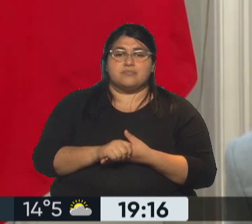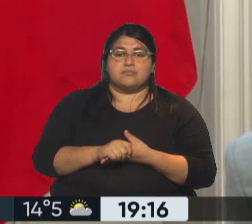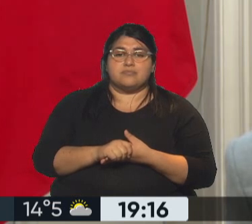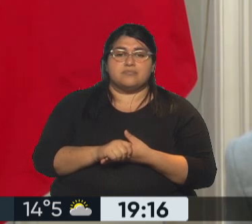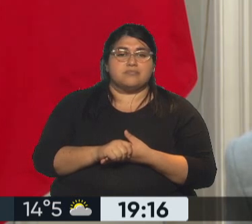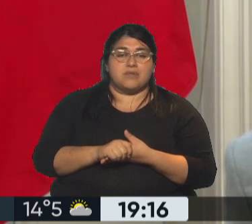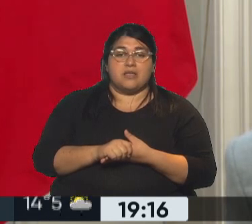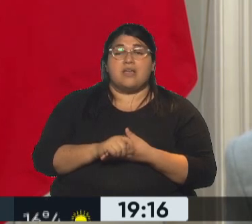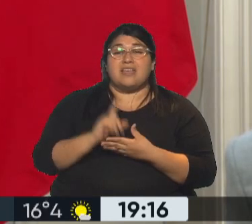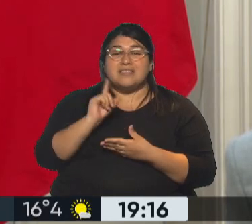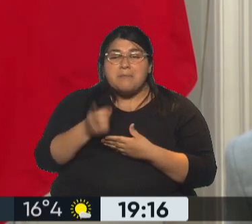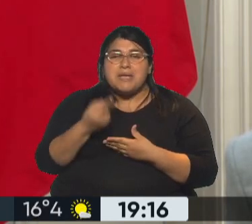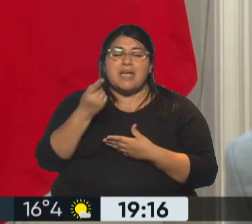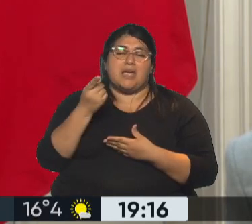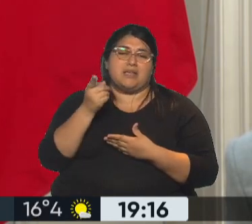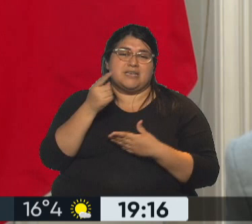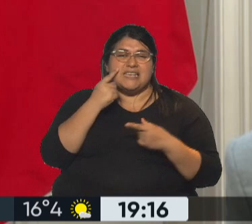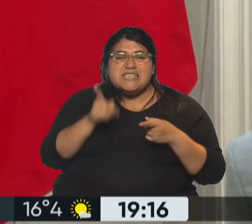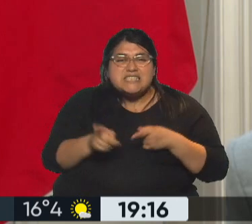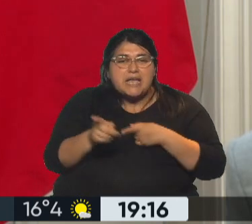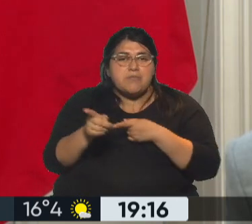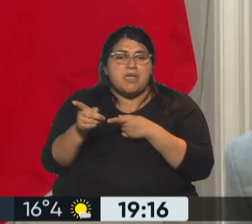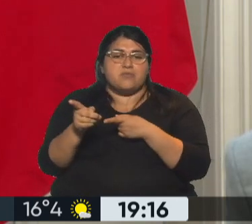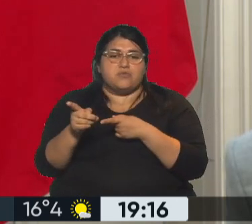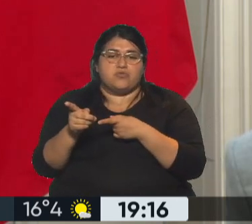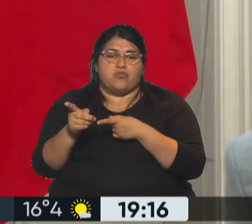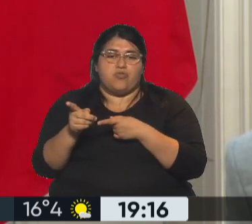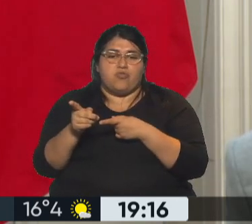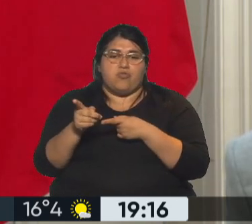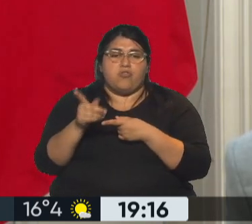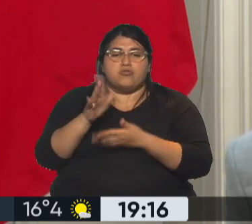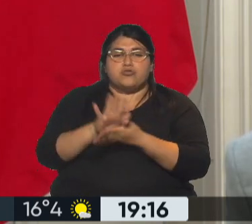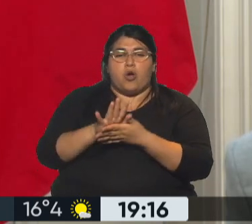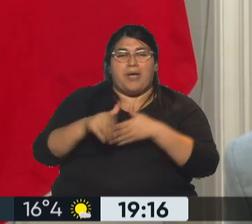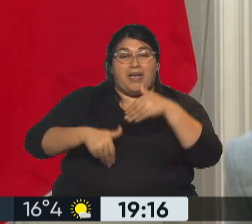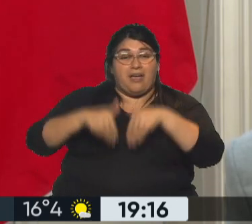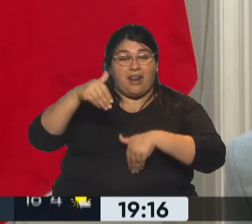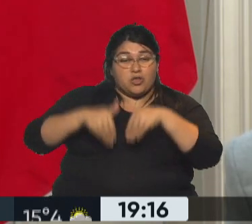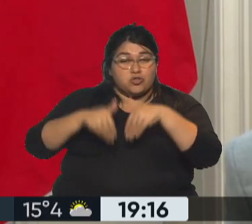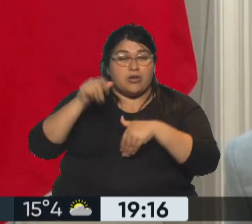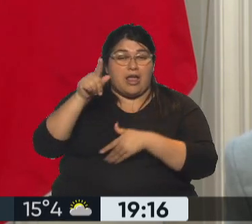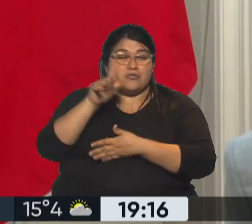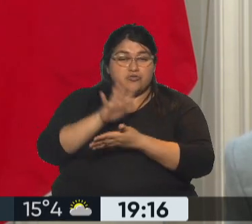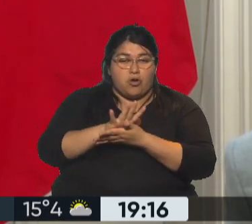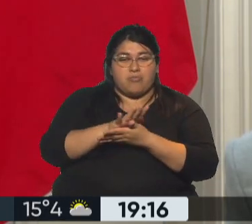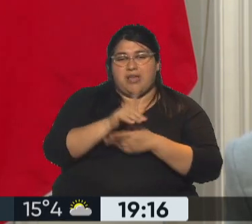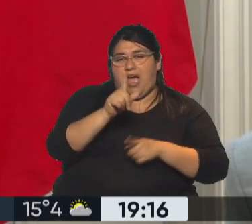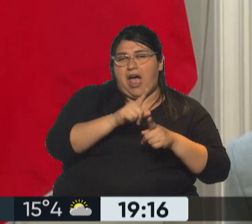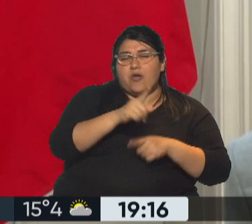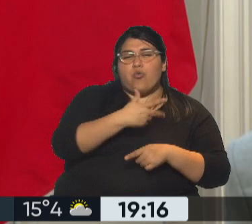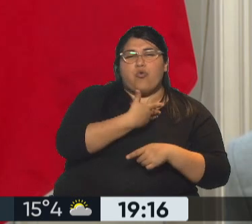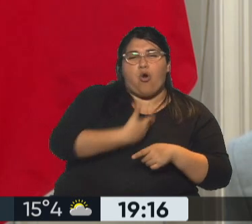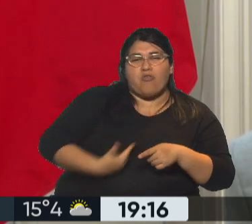y el seguimiento que hice sobre el proceso electoral que comenzó con las alcaldías y con las